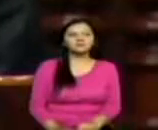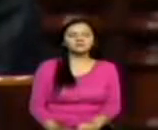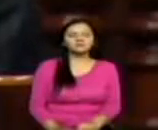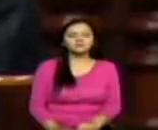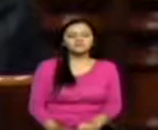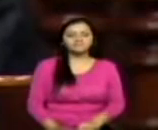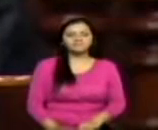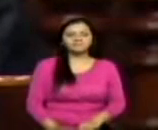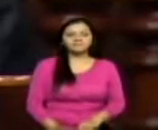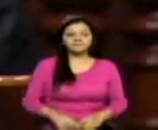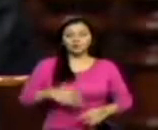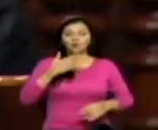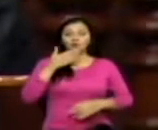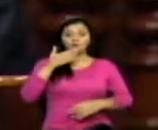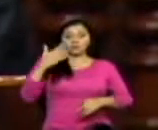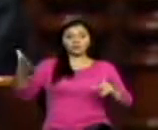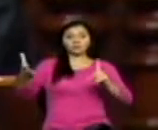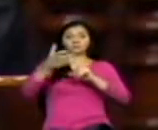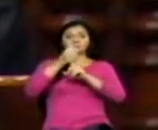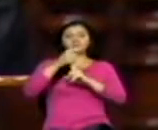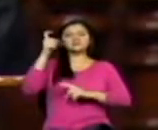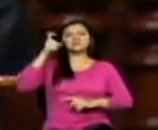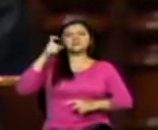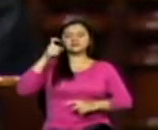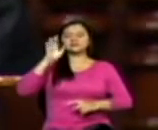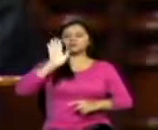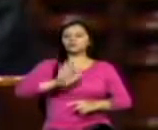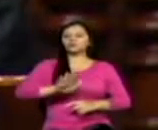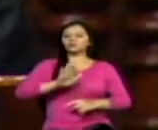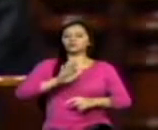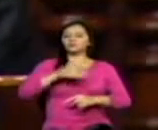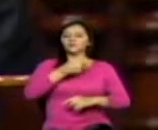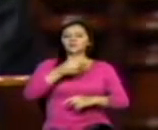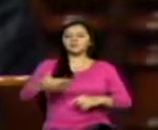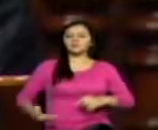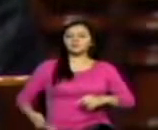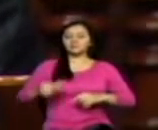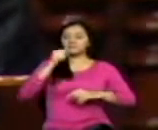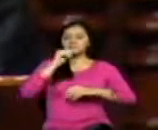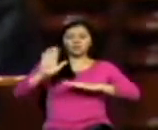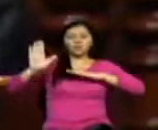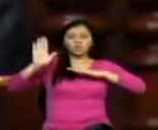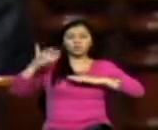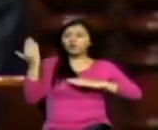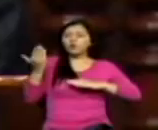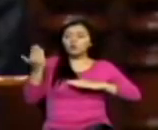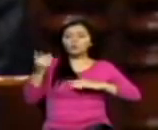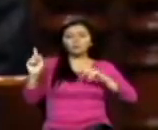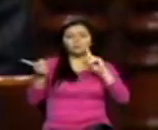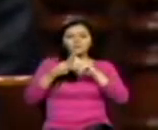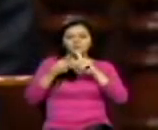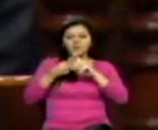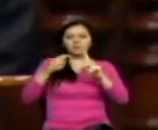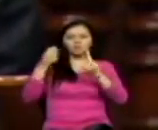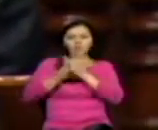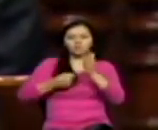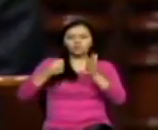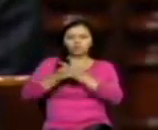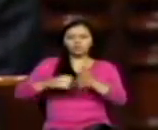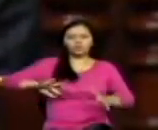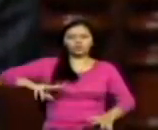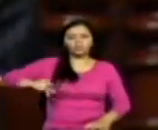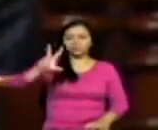Para lograrlo necesitamos un presidente comprometido totalmente en la lucha contra